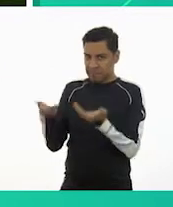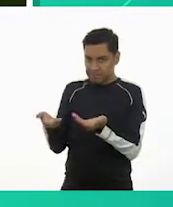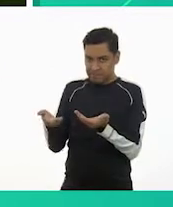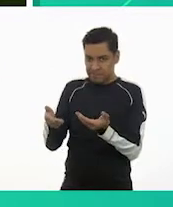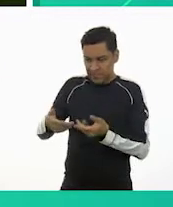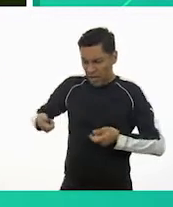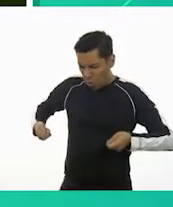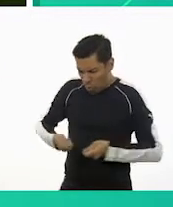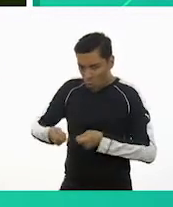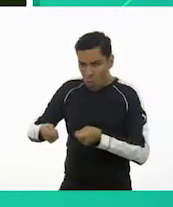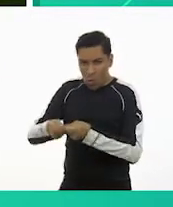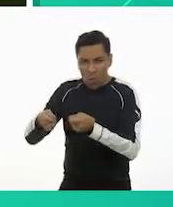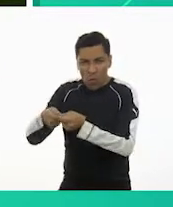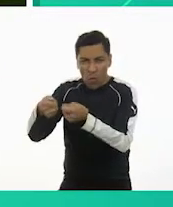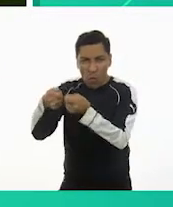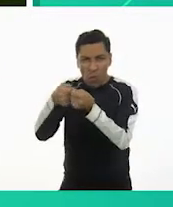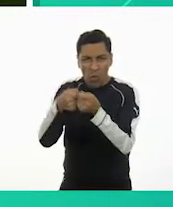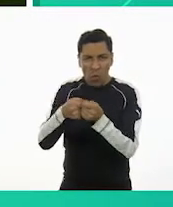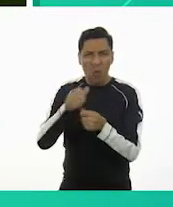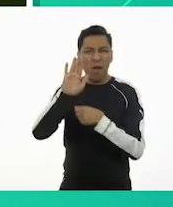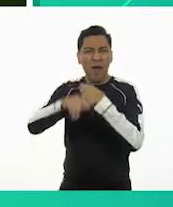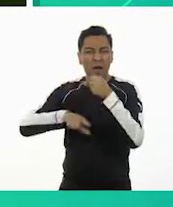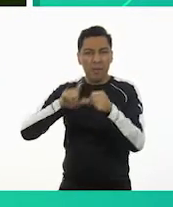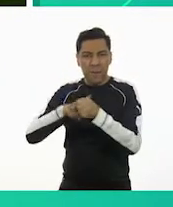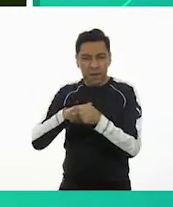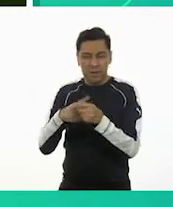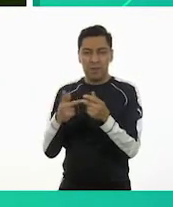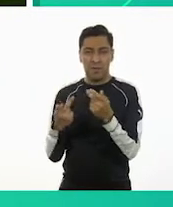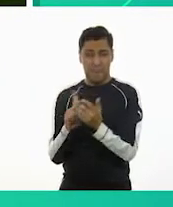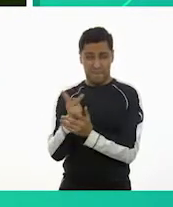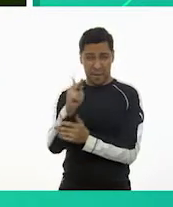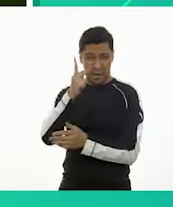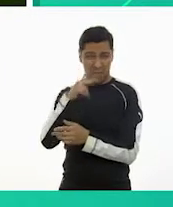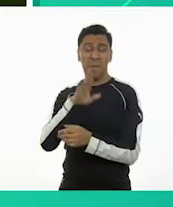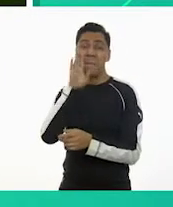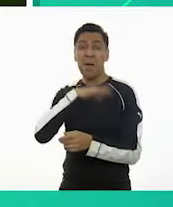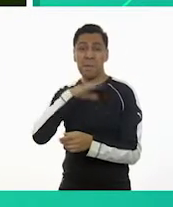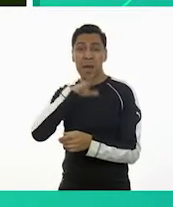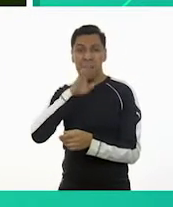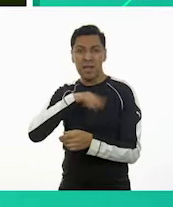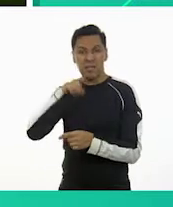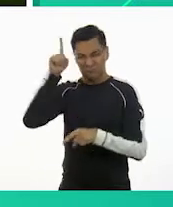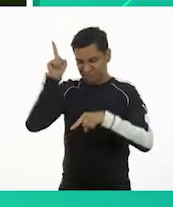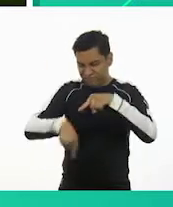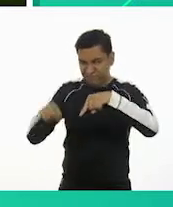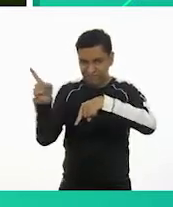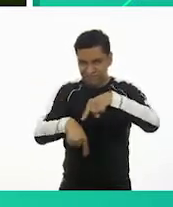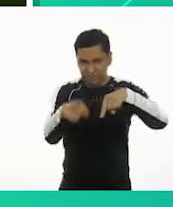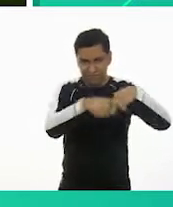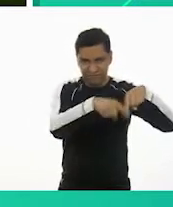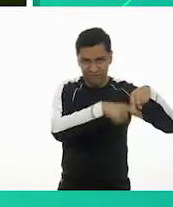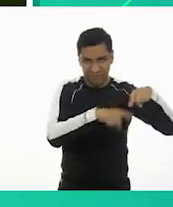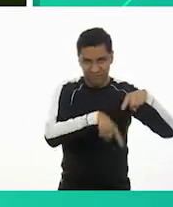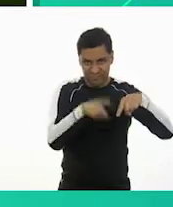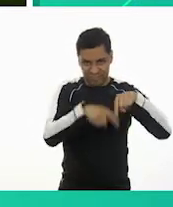maleza. Muchas de las plantas que consideramos malezas son beneficiosas para la biodiversidad de los patios.